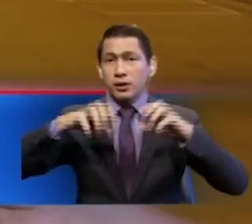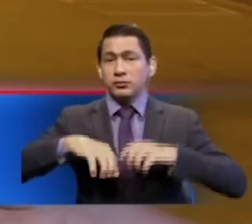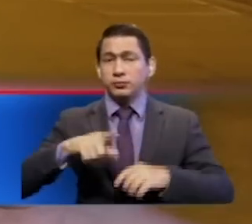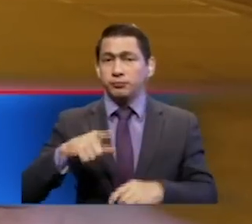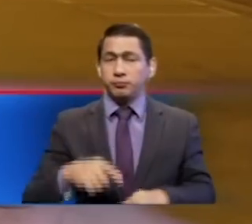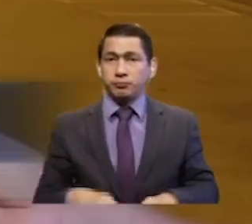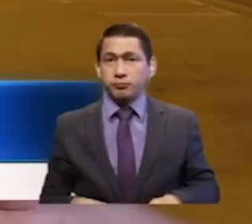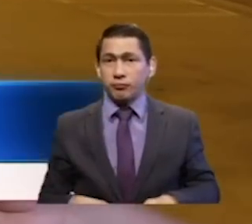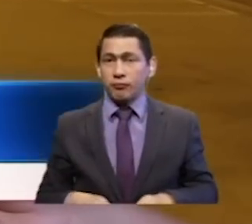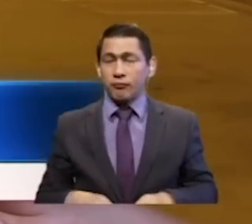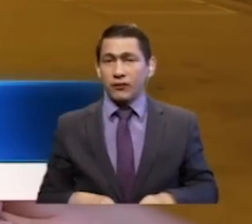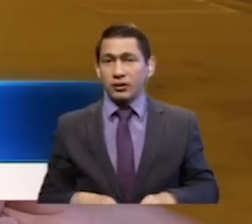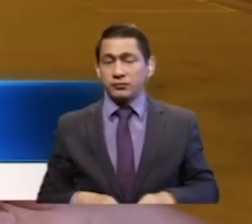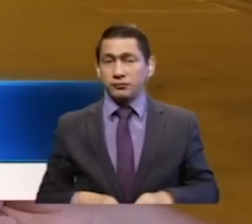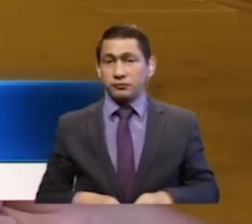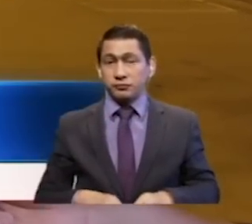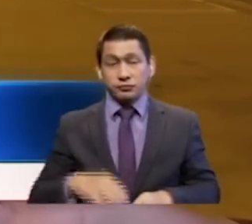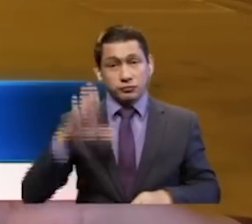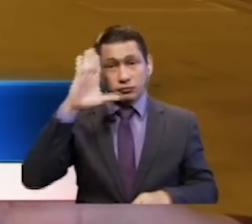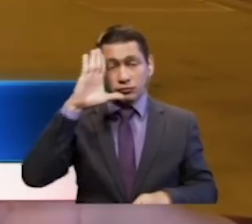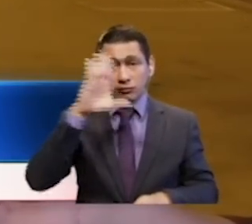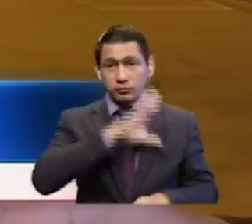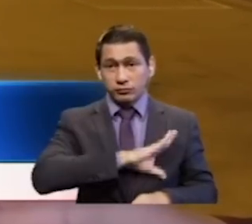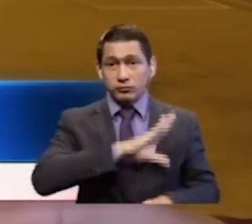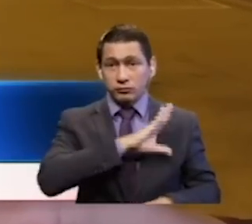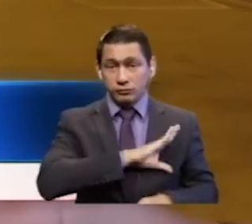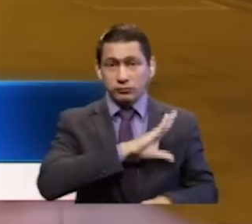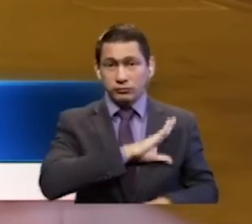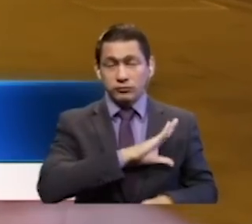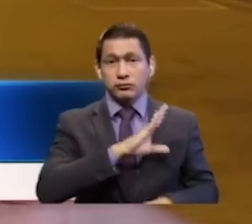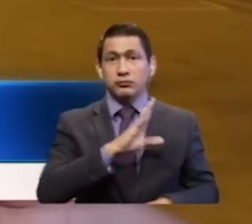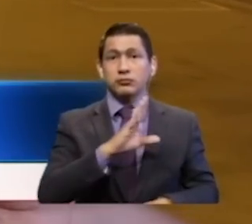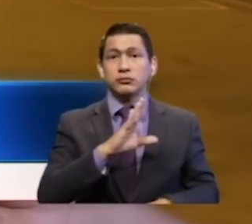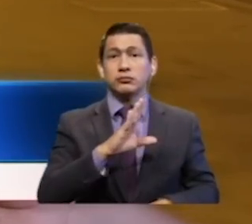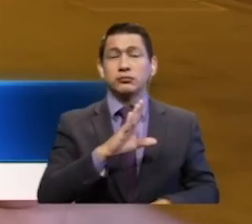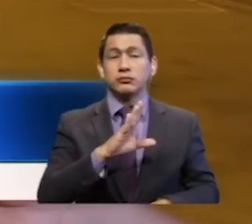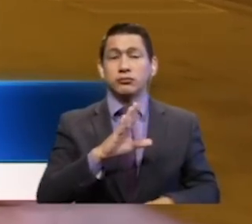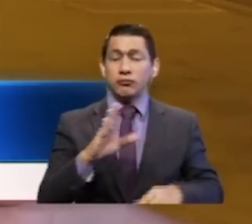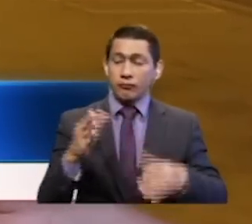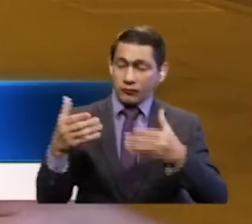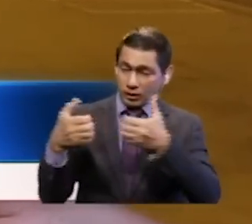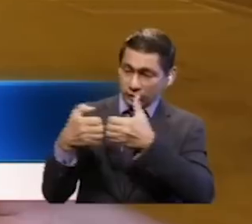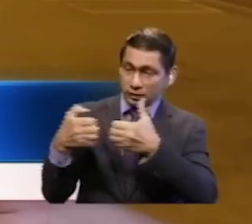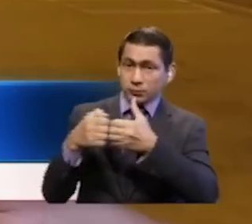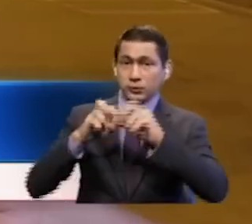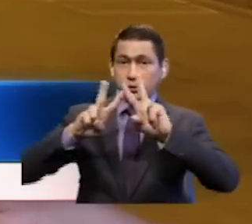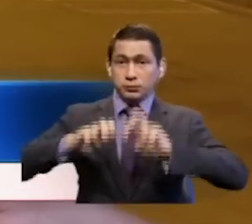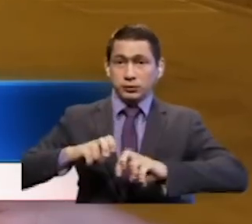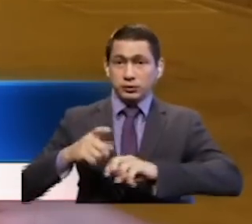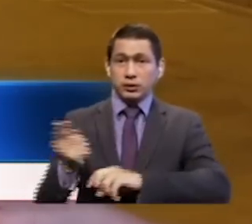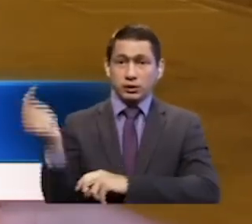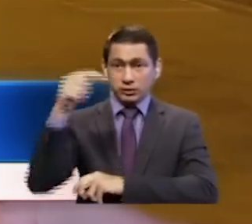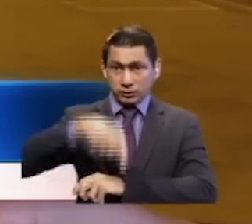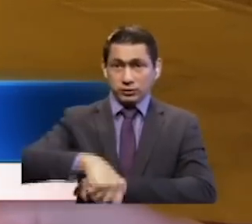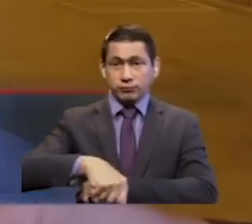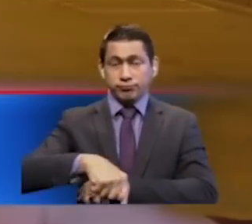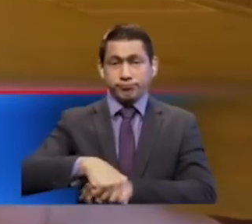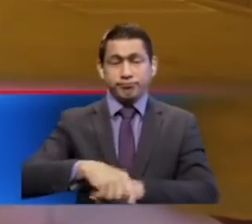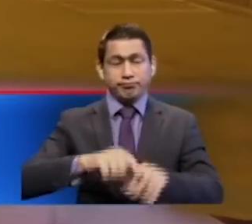eje investigativo, en este caso de INACES, conjuntamente con Criminalística, avanzamos al lugar, en la cual se realizó la inspección ocular